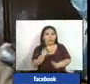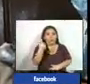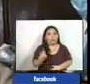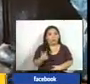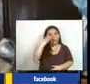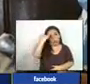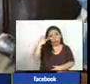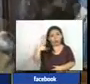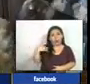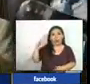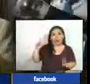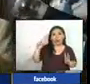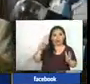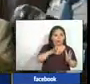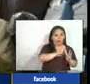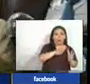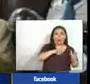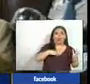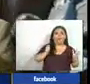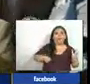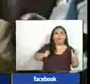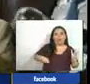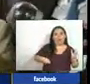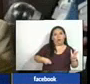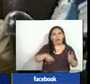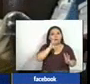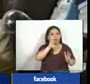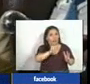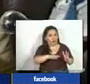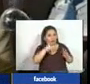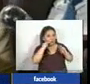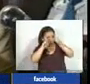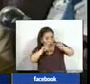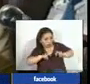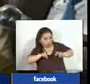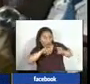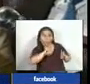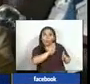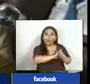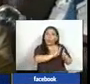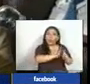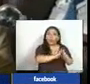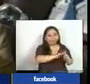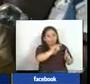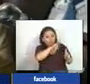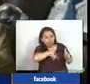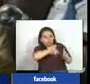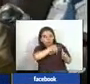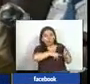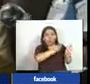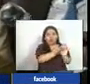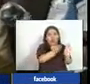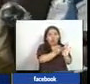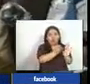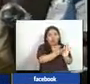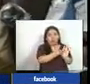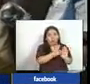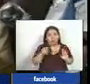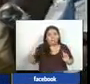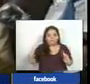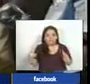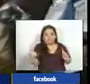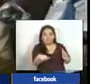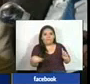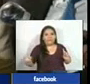la señora Claudia María Herrera. Se ha establecido que el peritaje psicológico fue obtenido por paga del